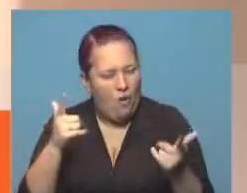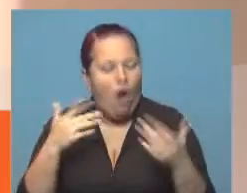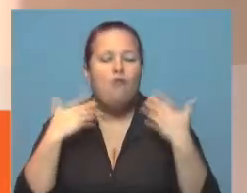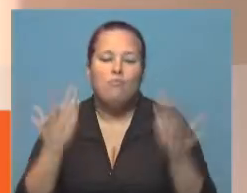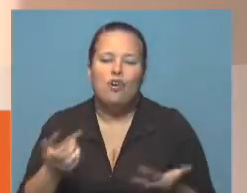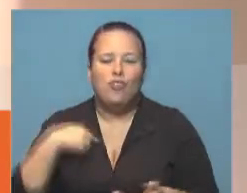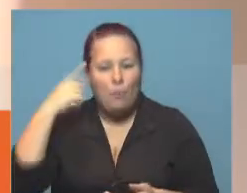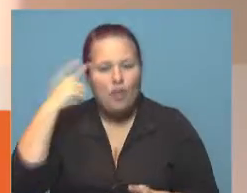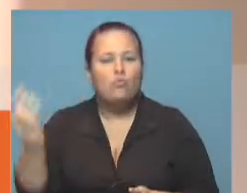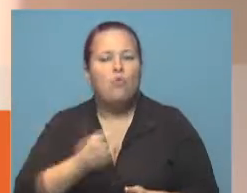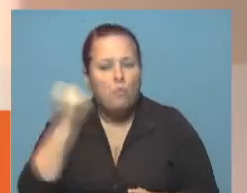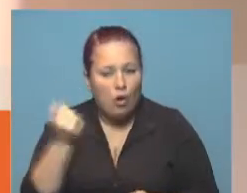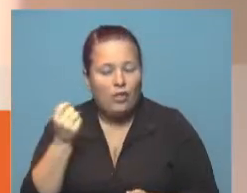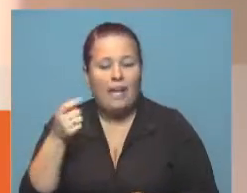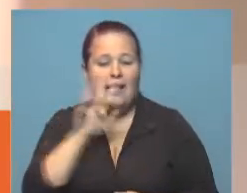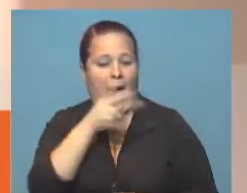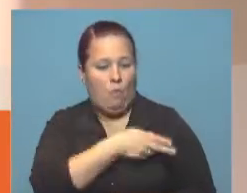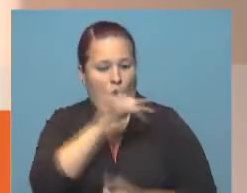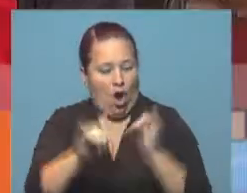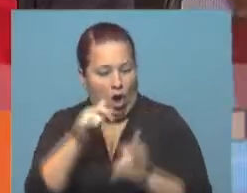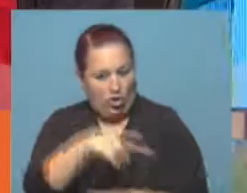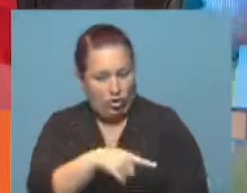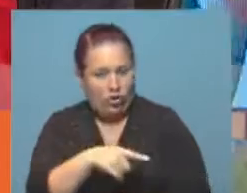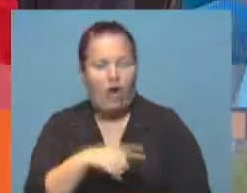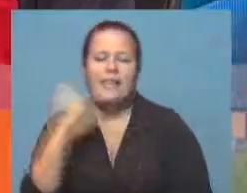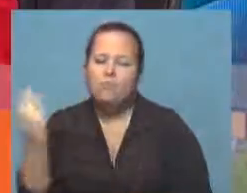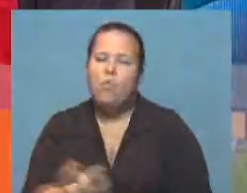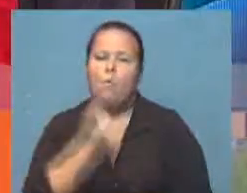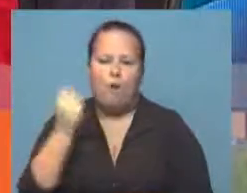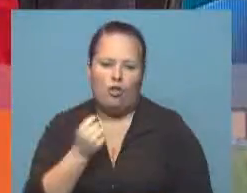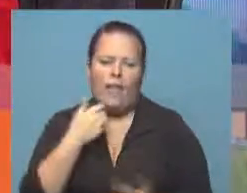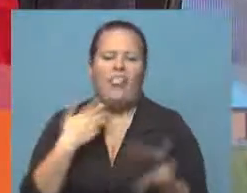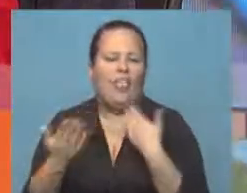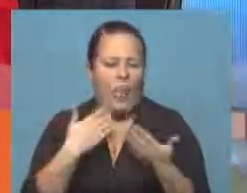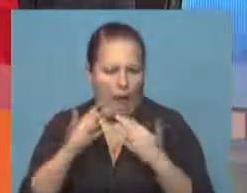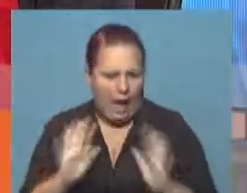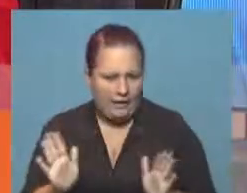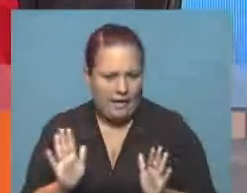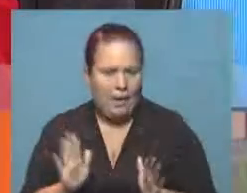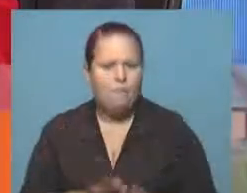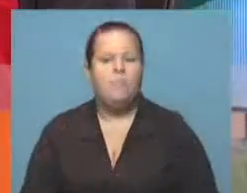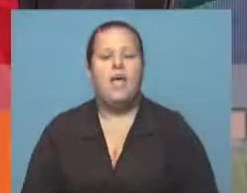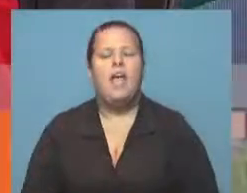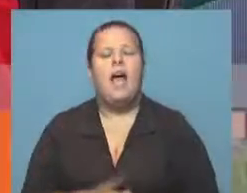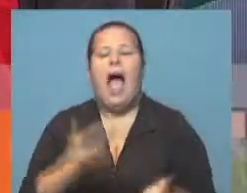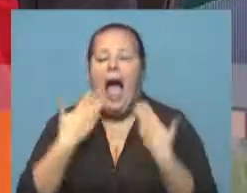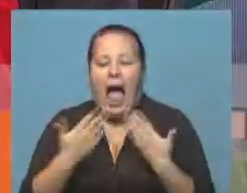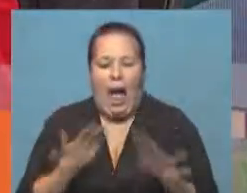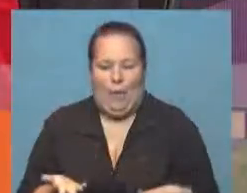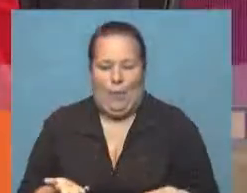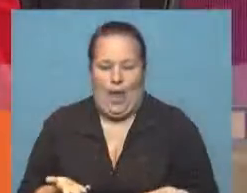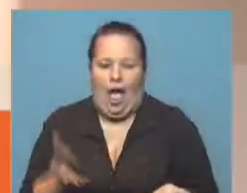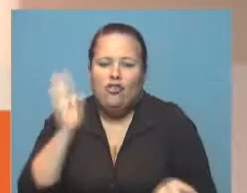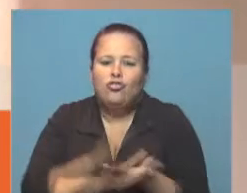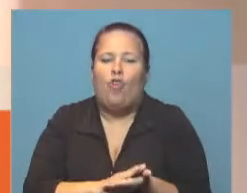eso me parece muy importante lo que Josefina marcó, la importancia del debate. Hablar